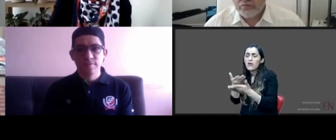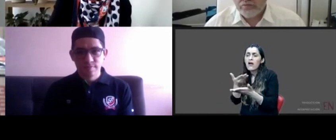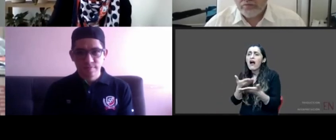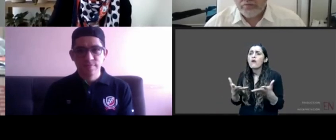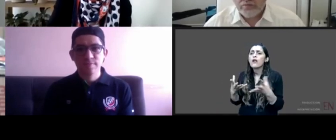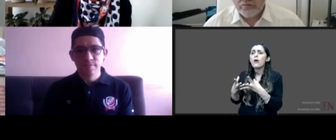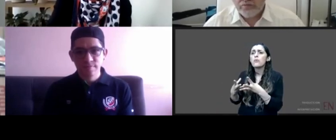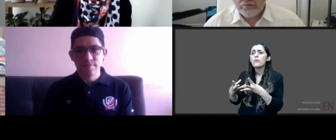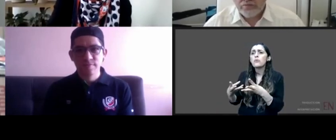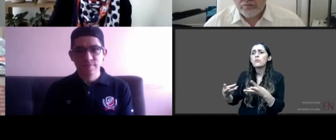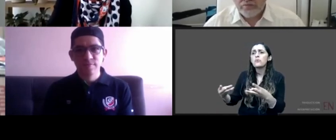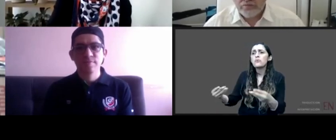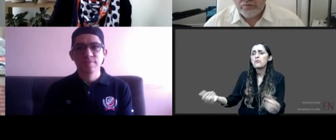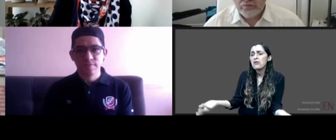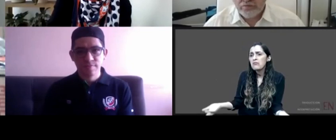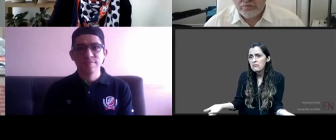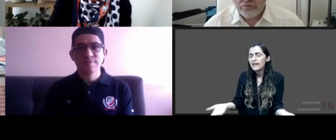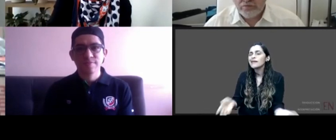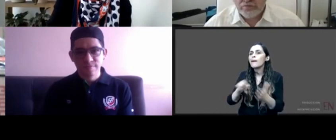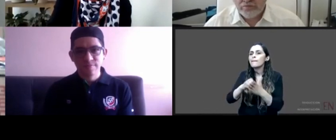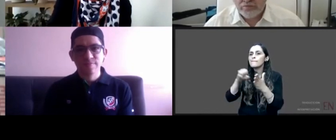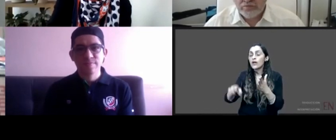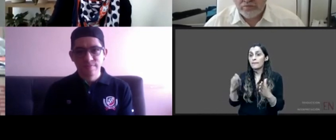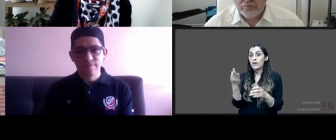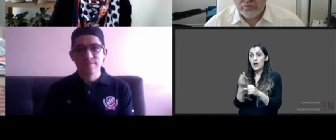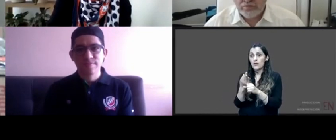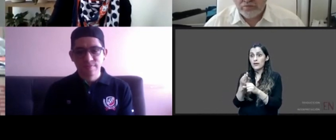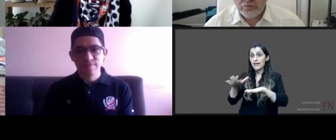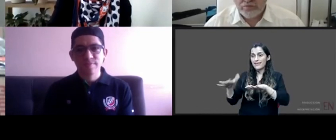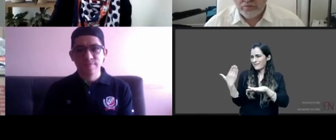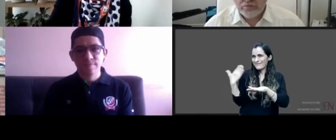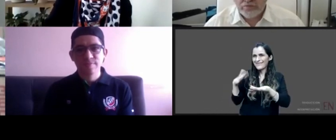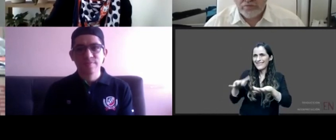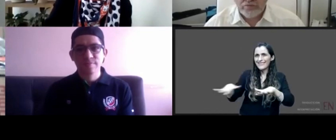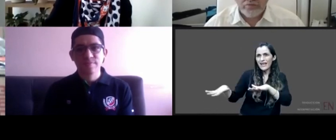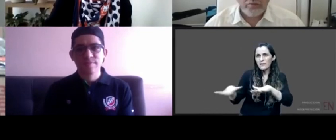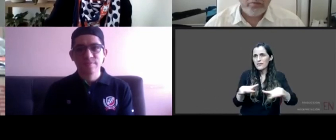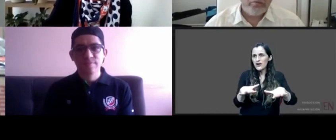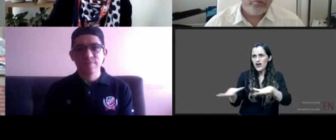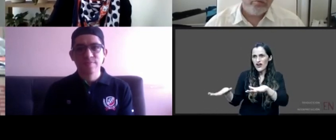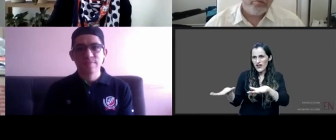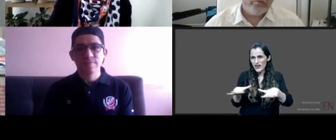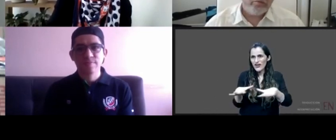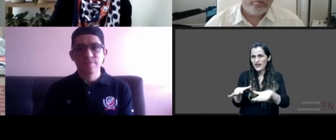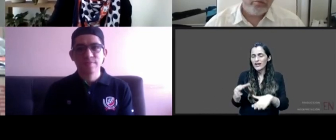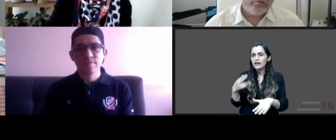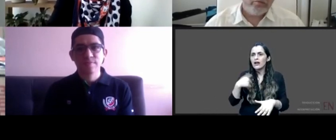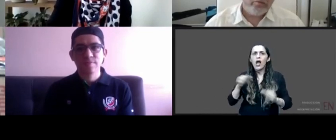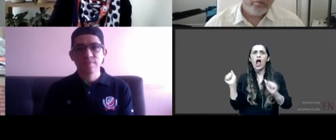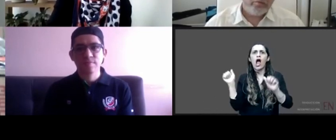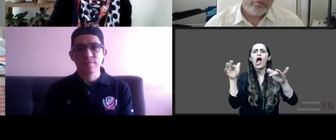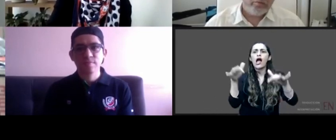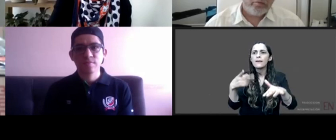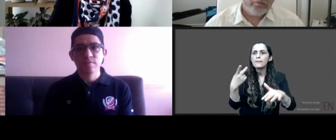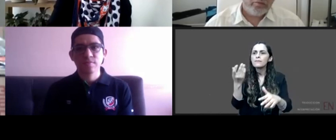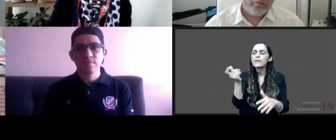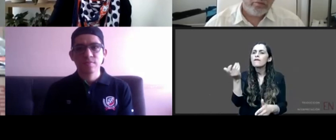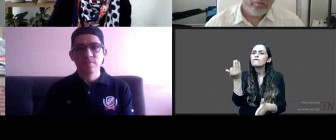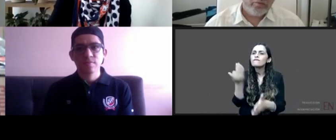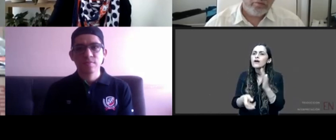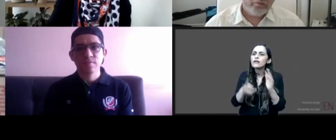ahora que tembló, ya nunca volteamos a mirar el cielo, la luna. Mi papá siempre ha dicho,